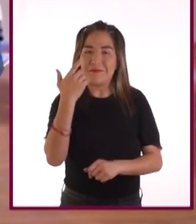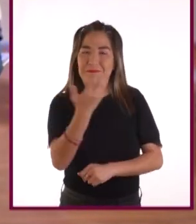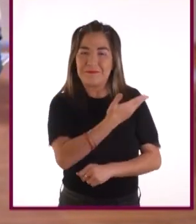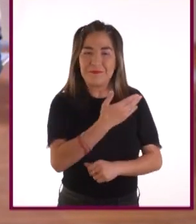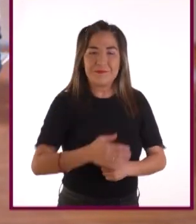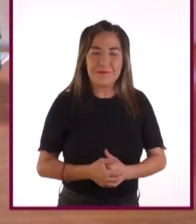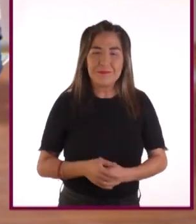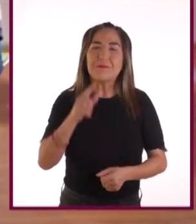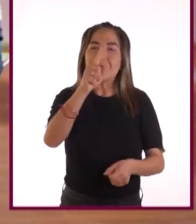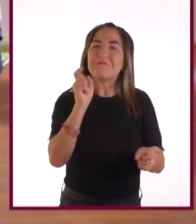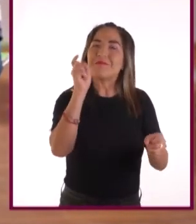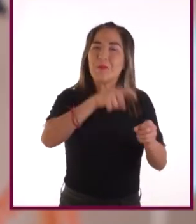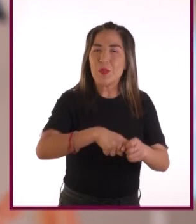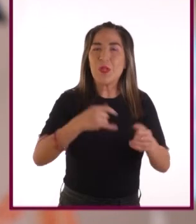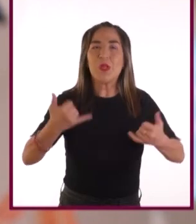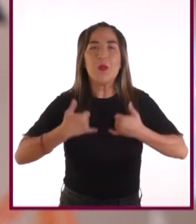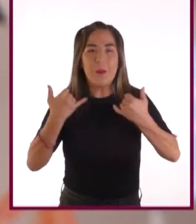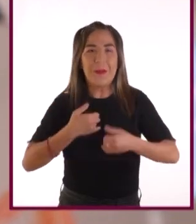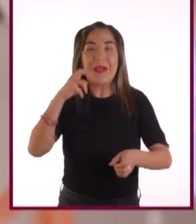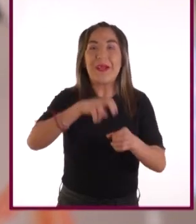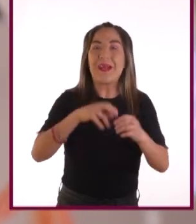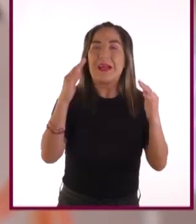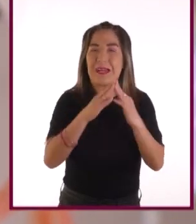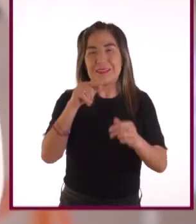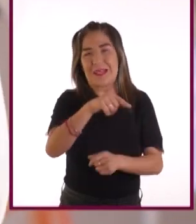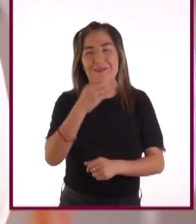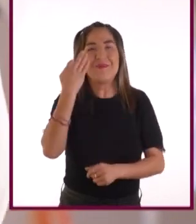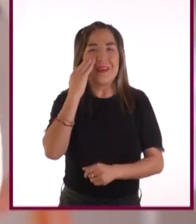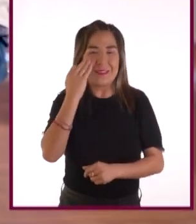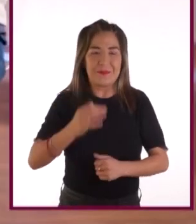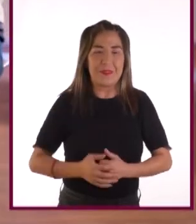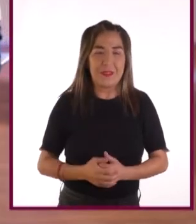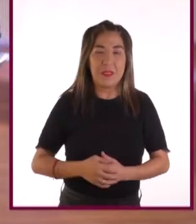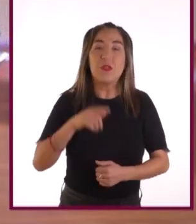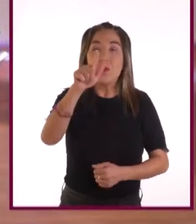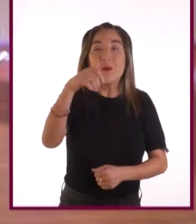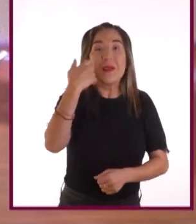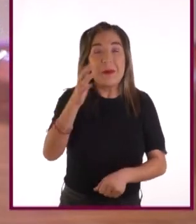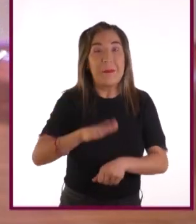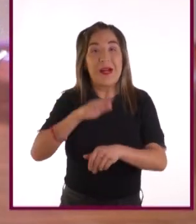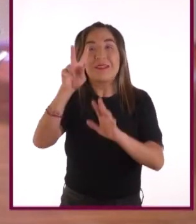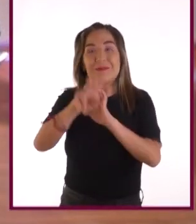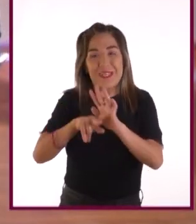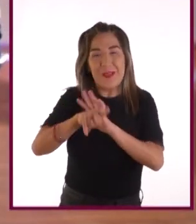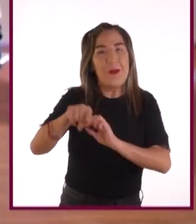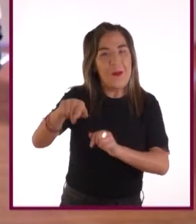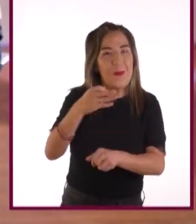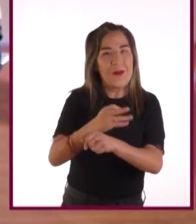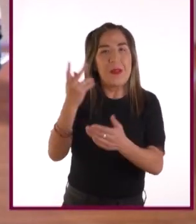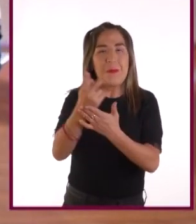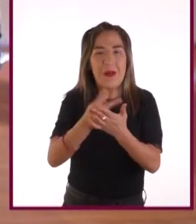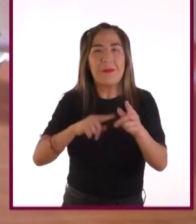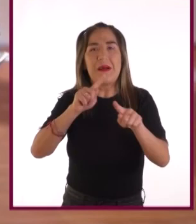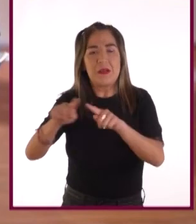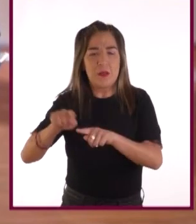jovenesencasa.cep.gov.mx. Únete a la comunidad de Jóvenes en Casa en Facebook. Y si quieren ver los programas de Jóvenes en